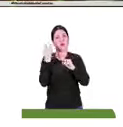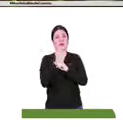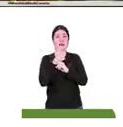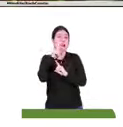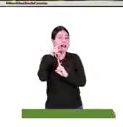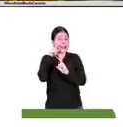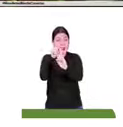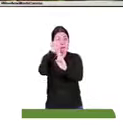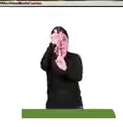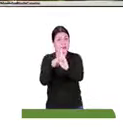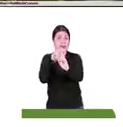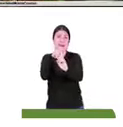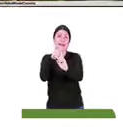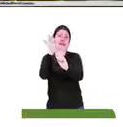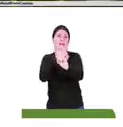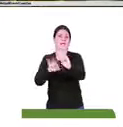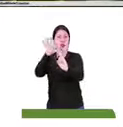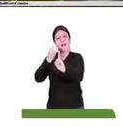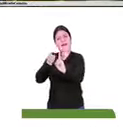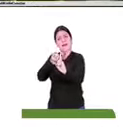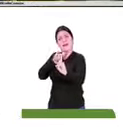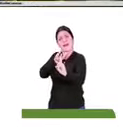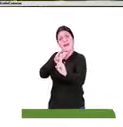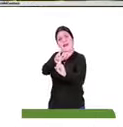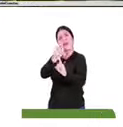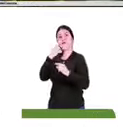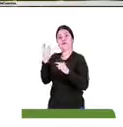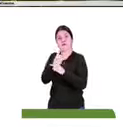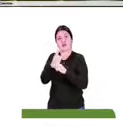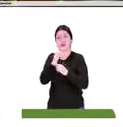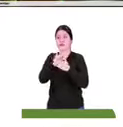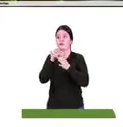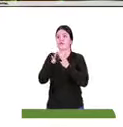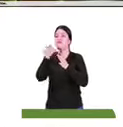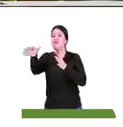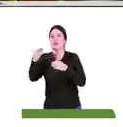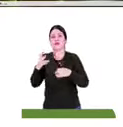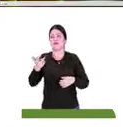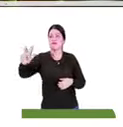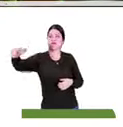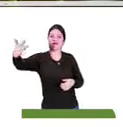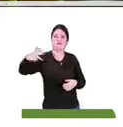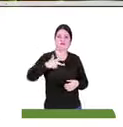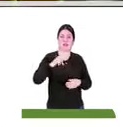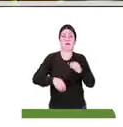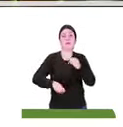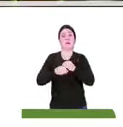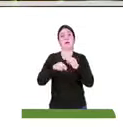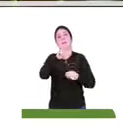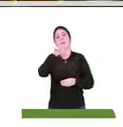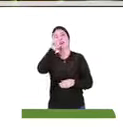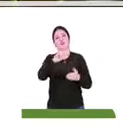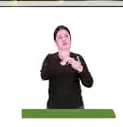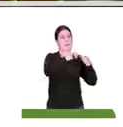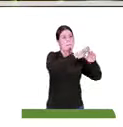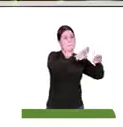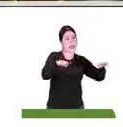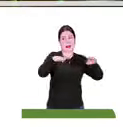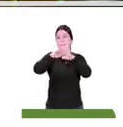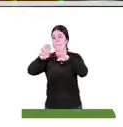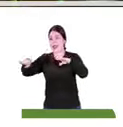razón de ser, satisfacer al usuario que utiliza el transporte intermunicipal de pasajeros, la red de 28 parqueaderos que tenemos en nuestra